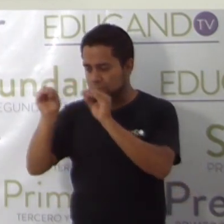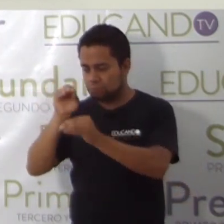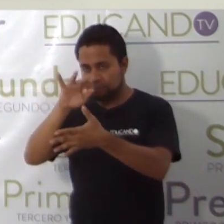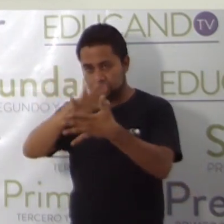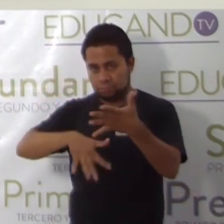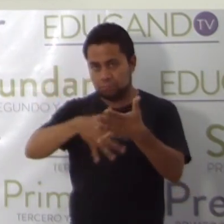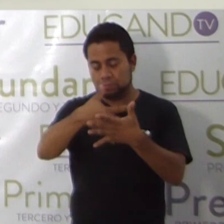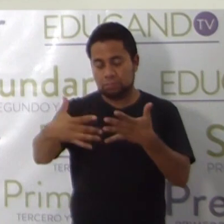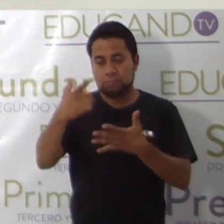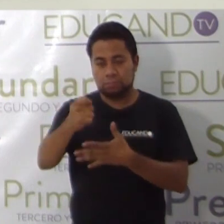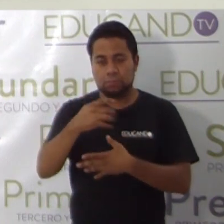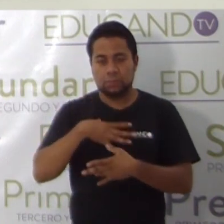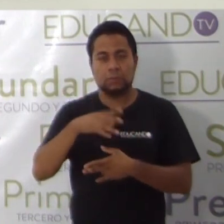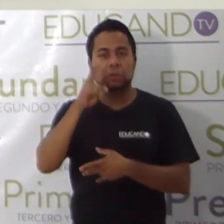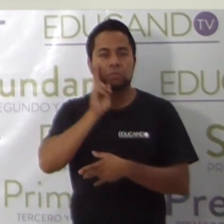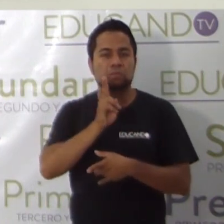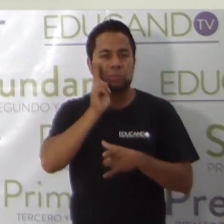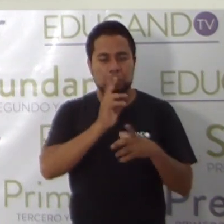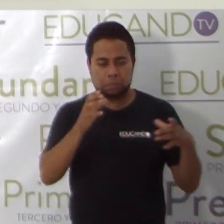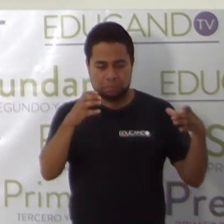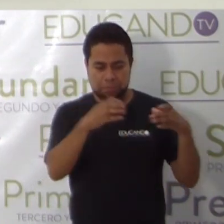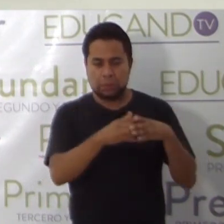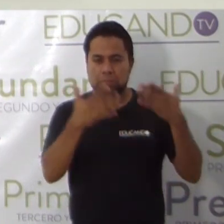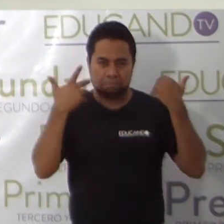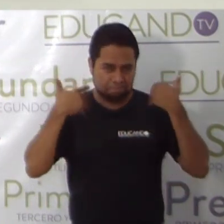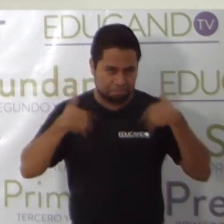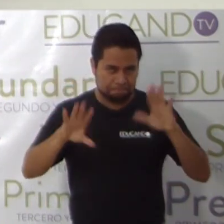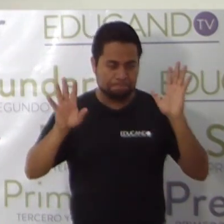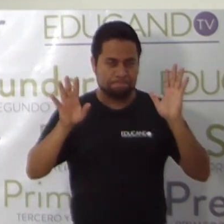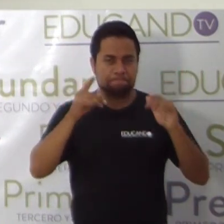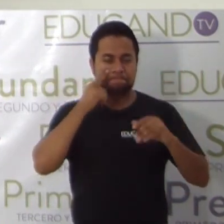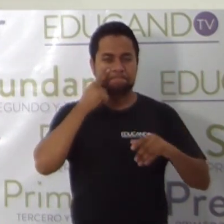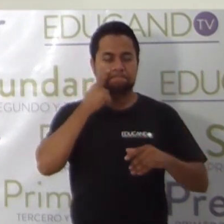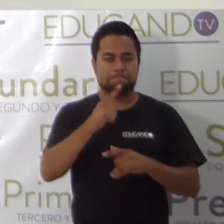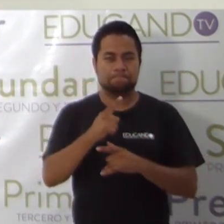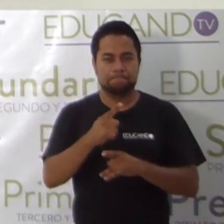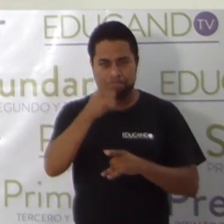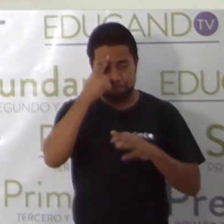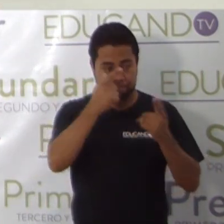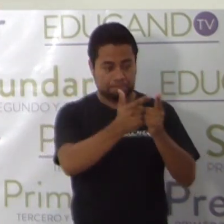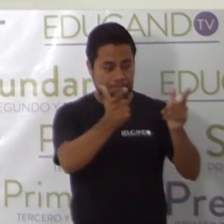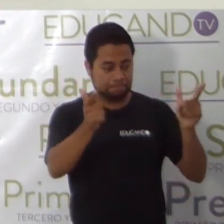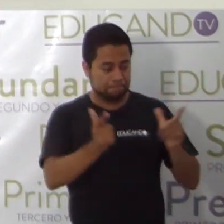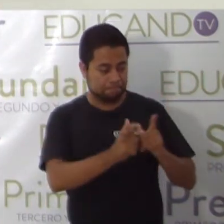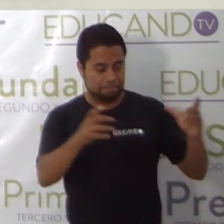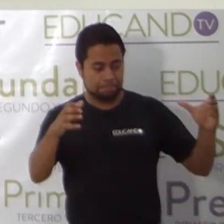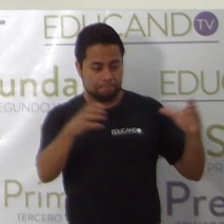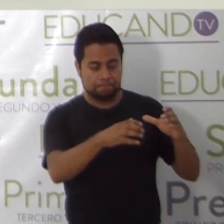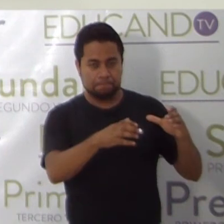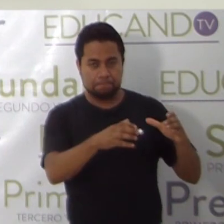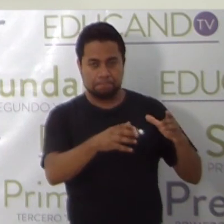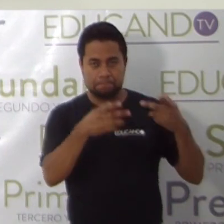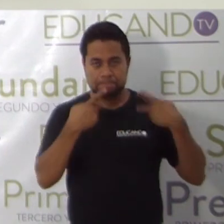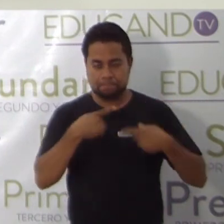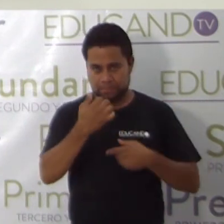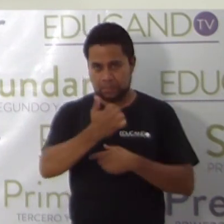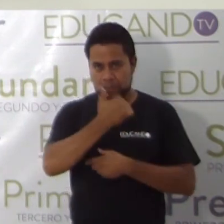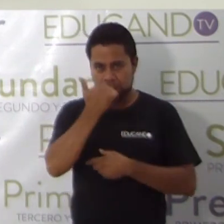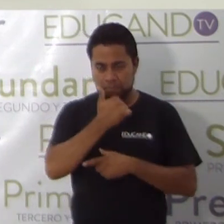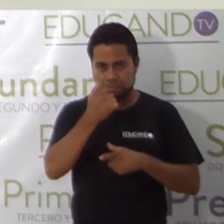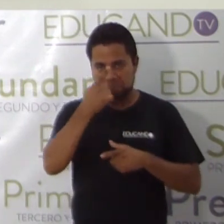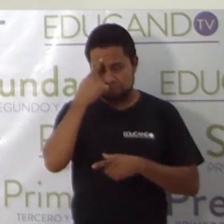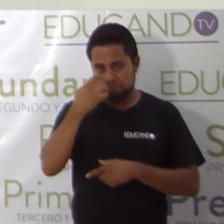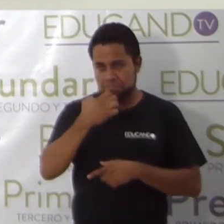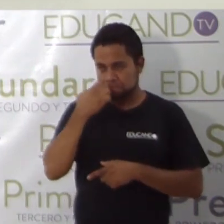Tenemos una muestra. Supongamos que de un grupo de alumnos de una